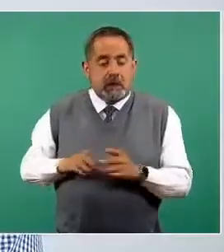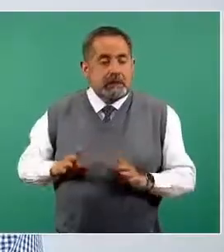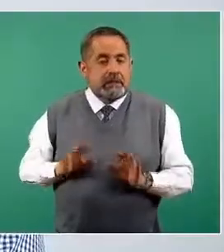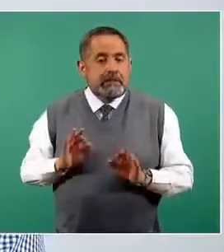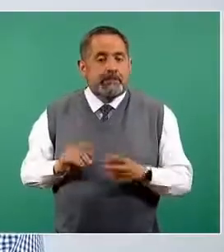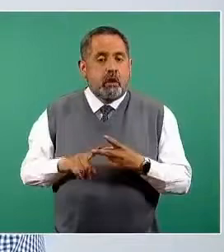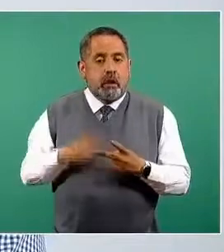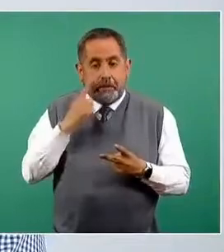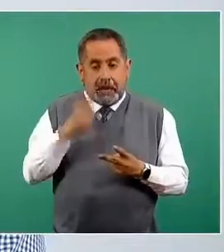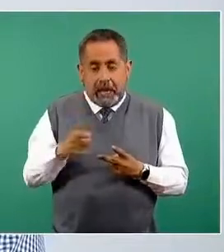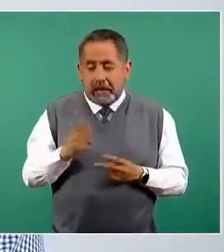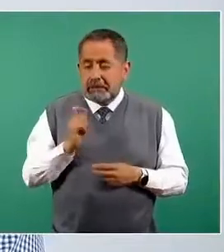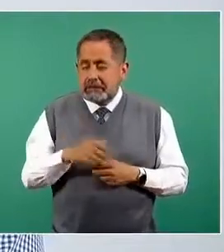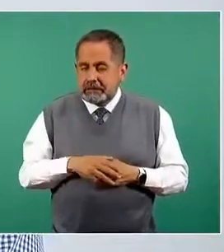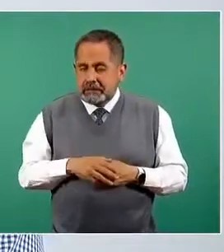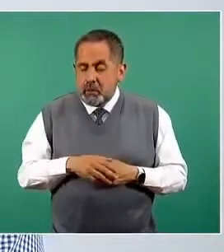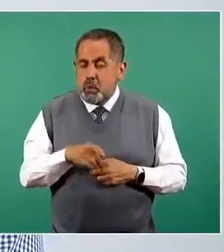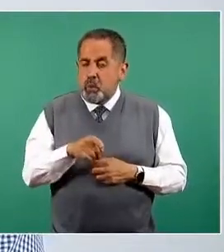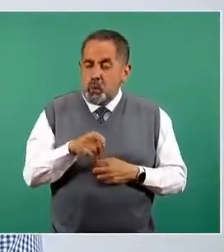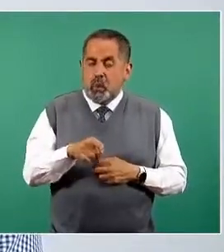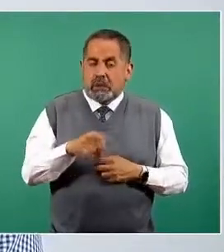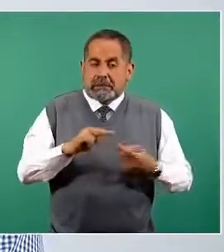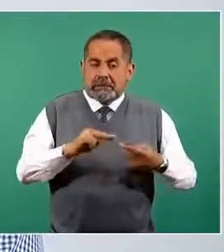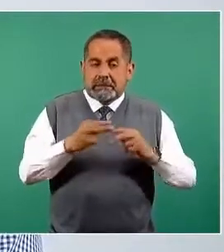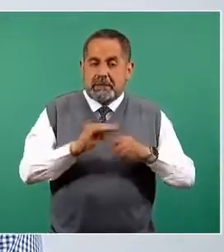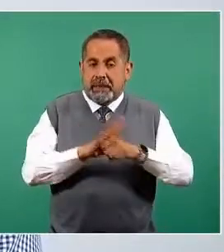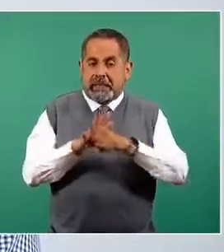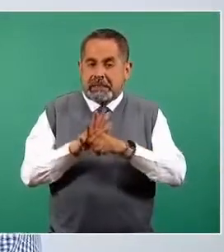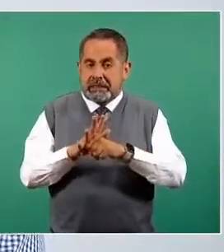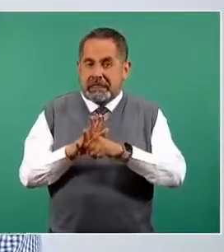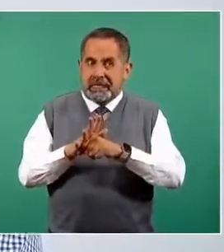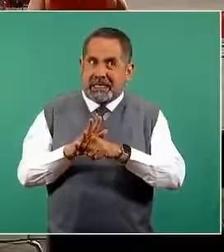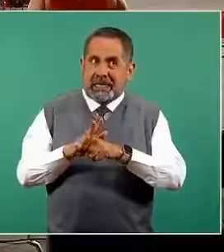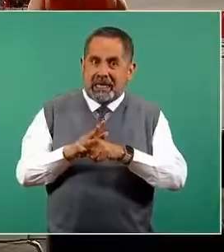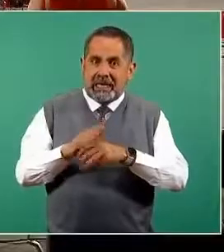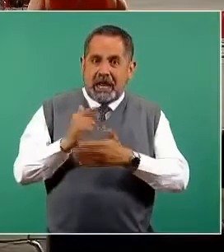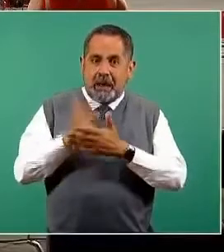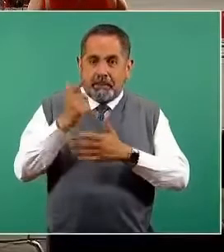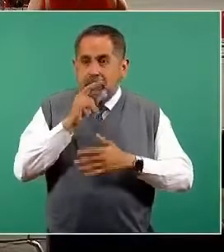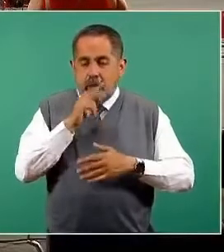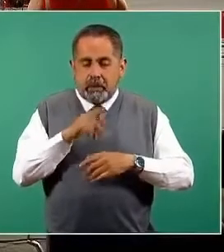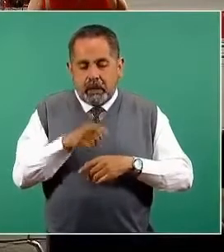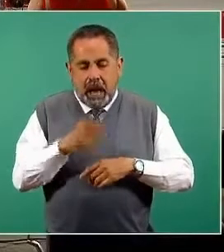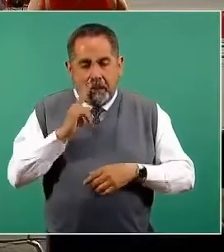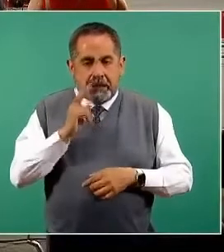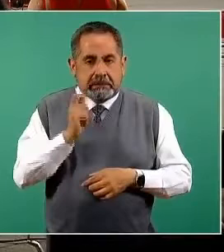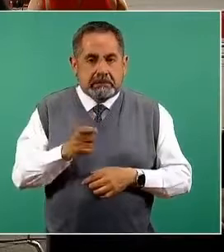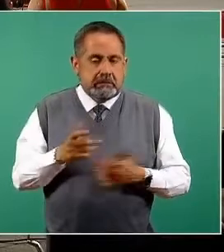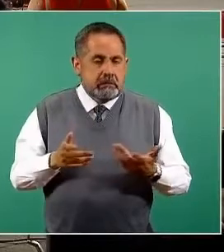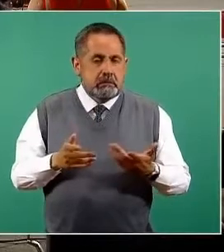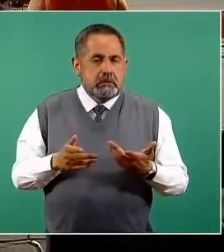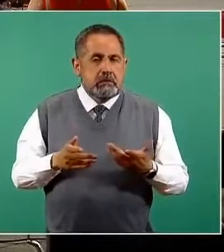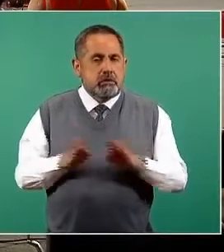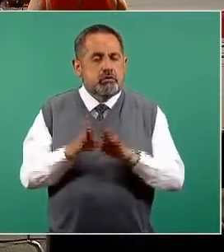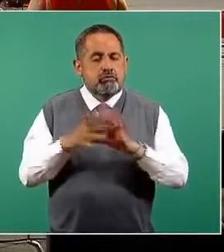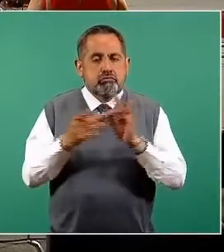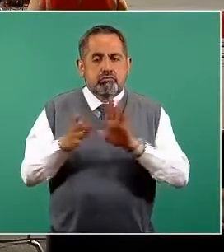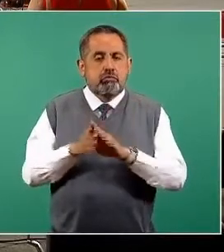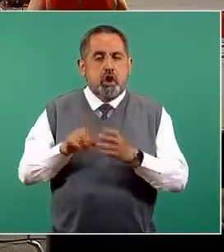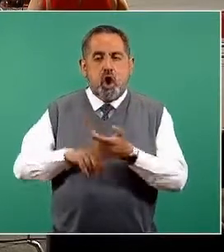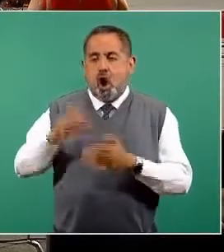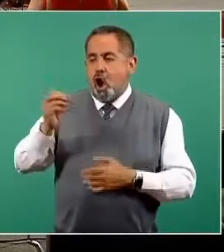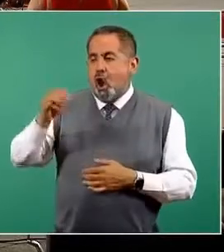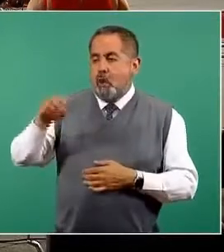específicas para al menos considerarse como una variante de interés, ya ni digamos de preocupación. Esto finalmente lo clasifica la